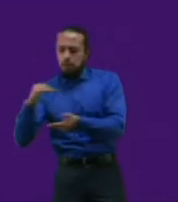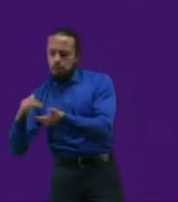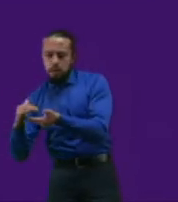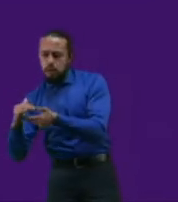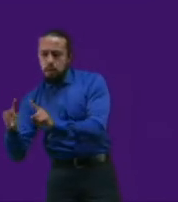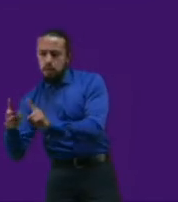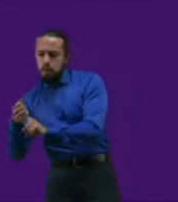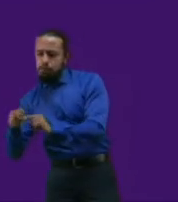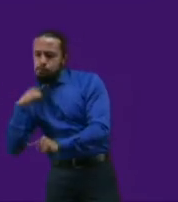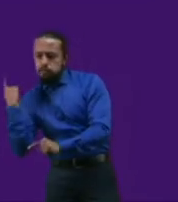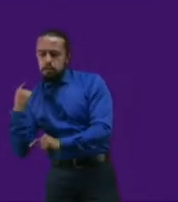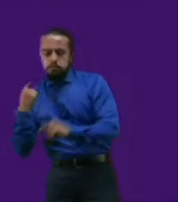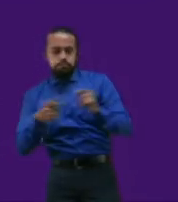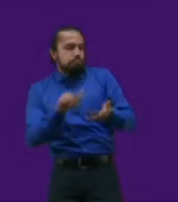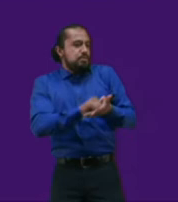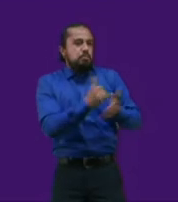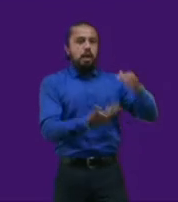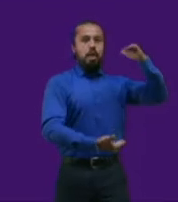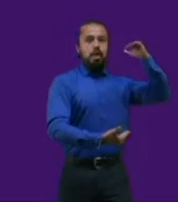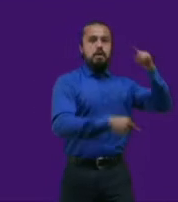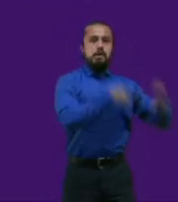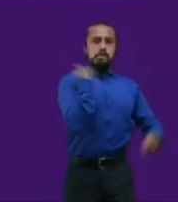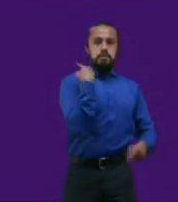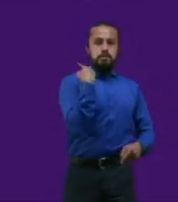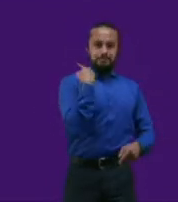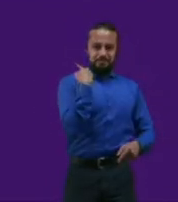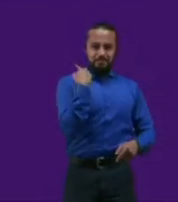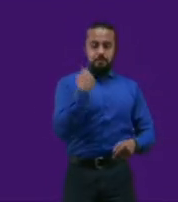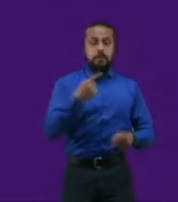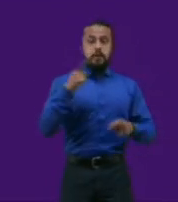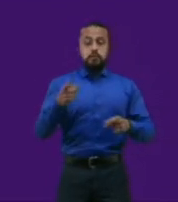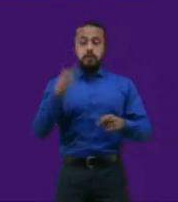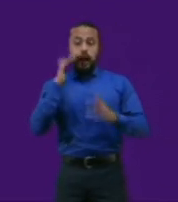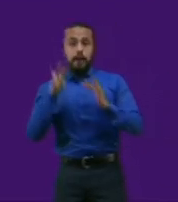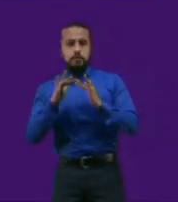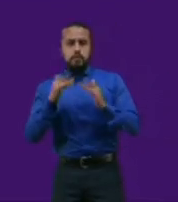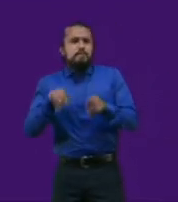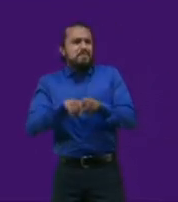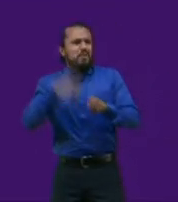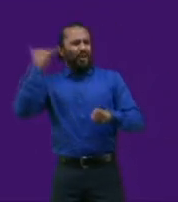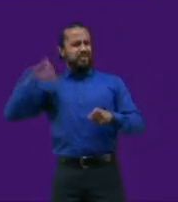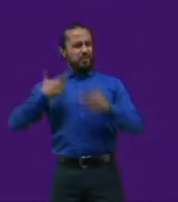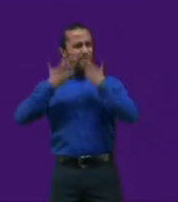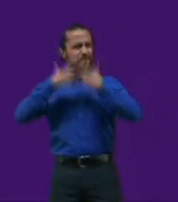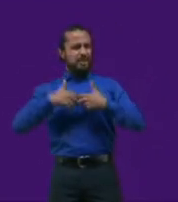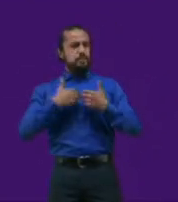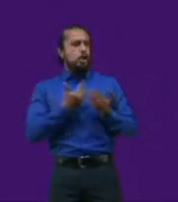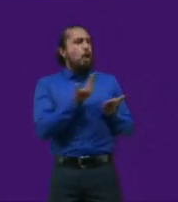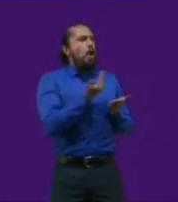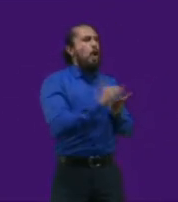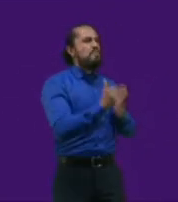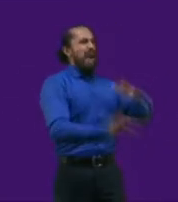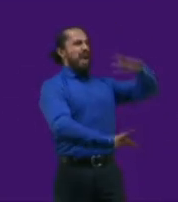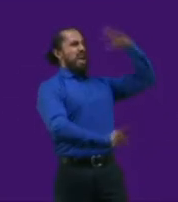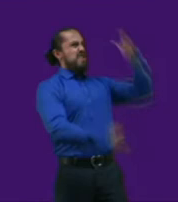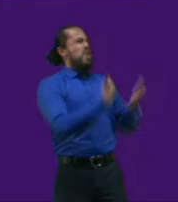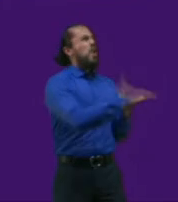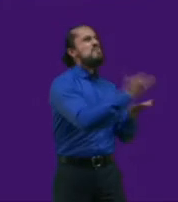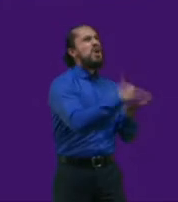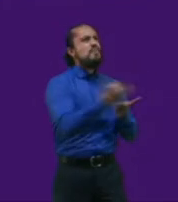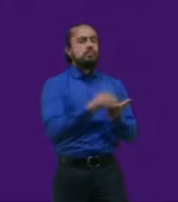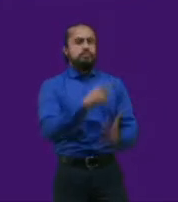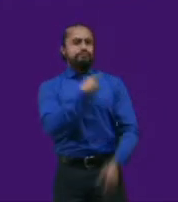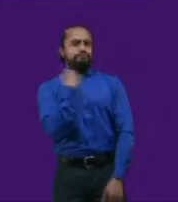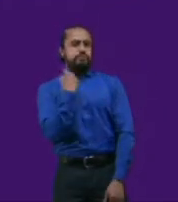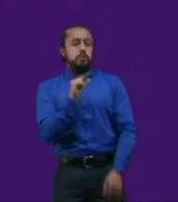no podíamos comprar toneladas de comida sin escala, pero sabíamos que con escala podíamos alcanzar estos márgenes. Entonces entender bien